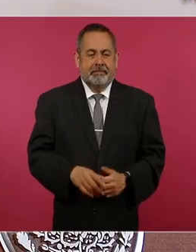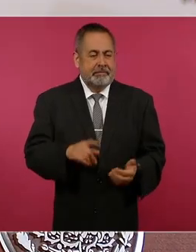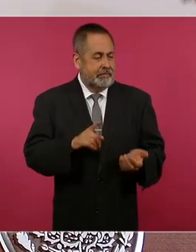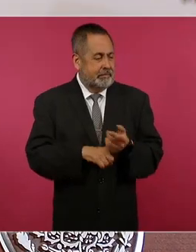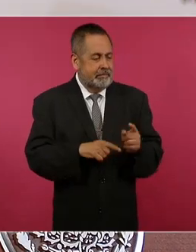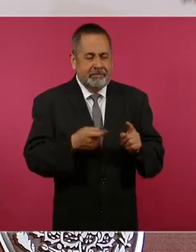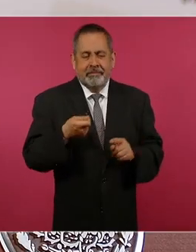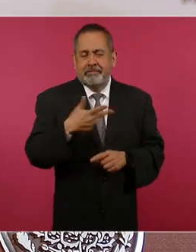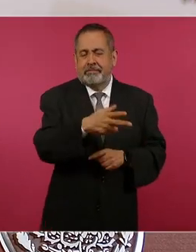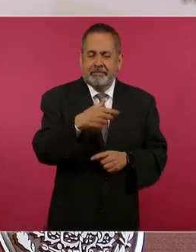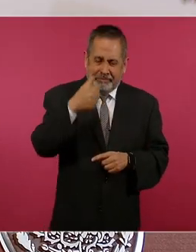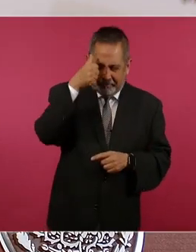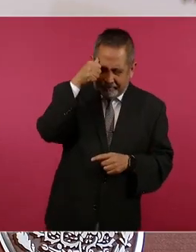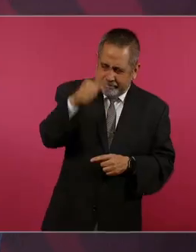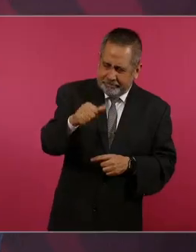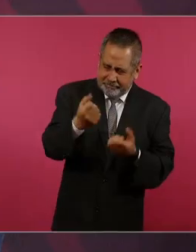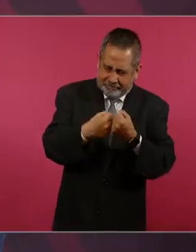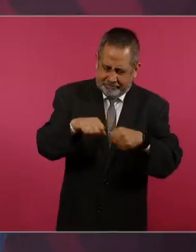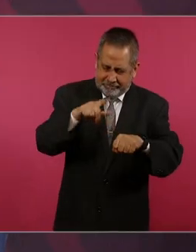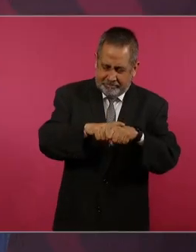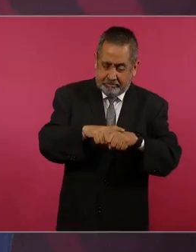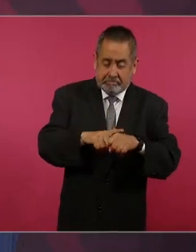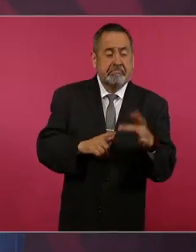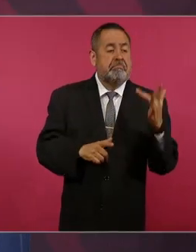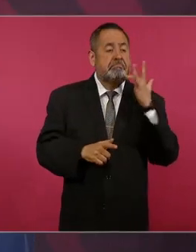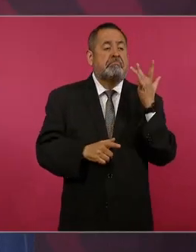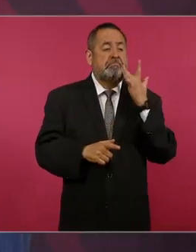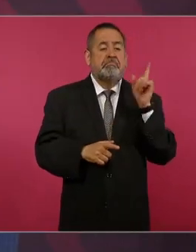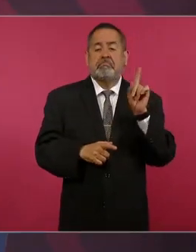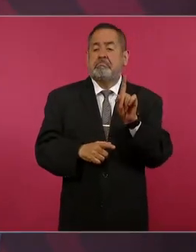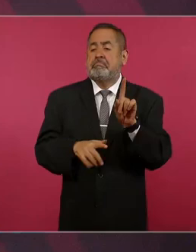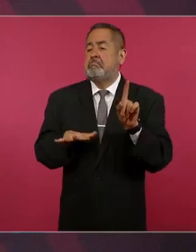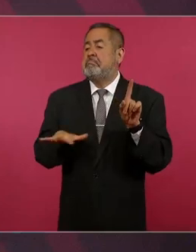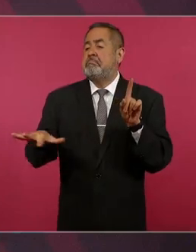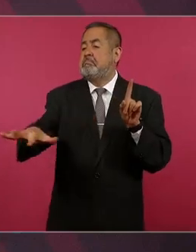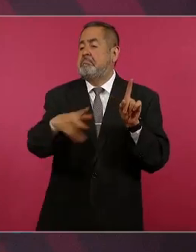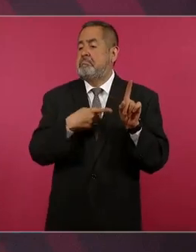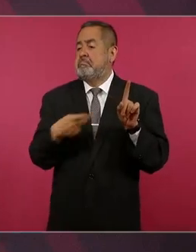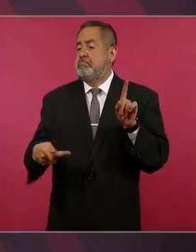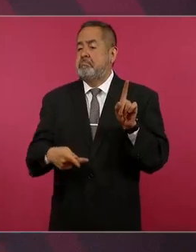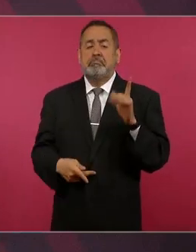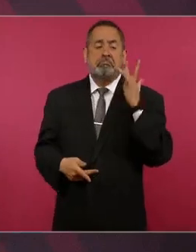social, la ostentación,